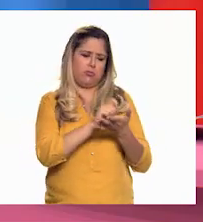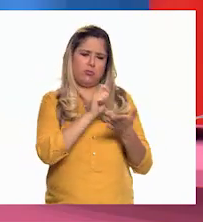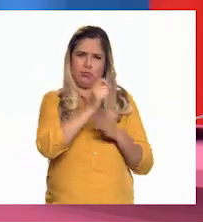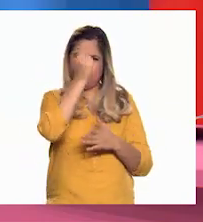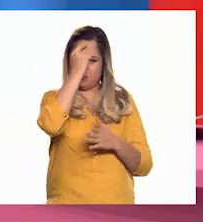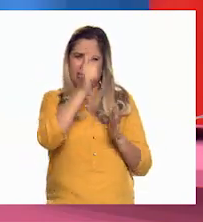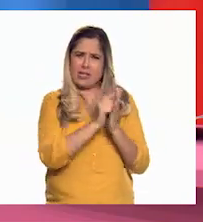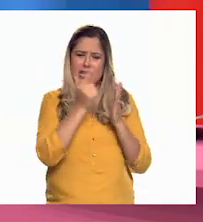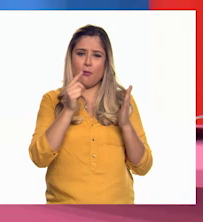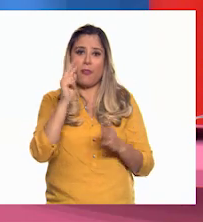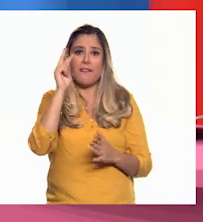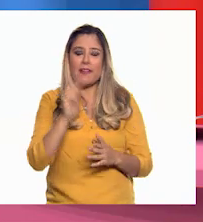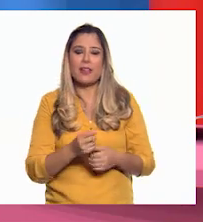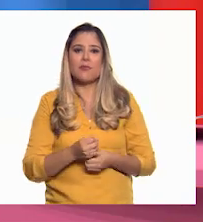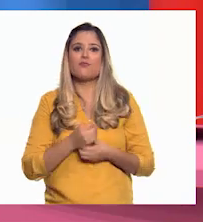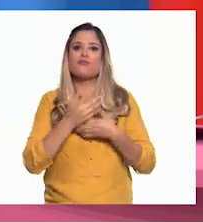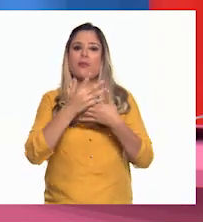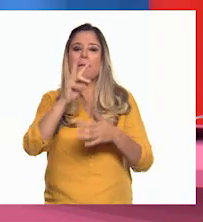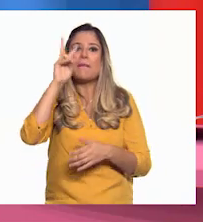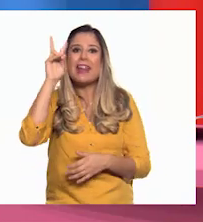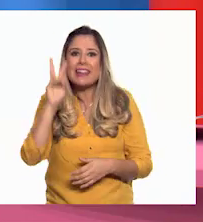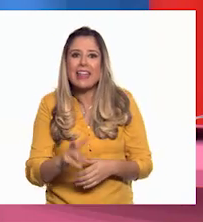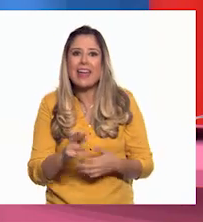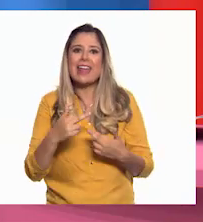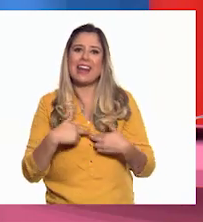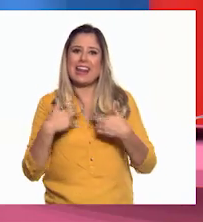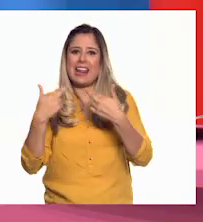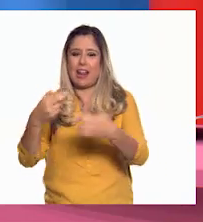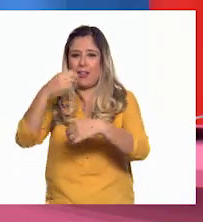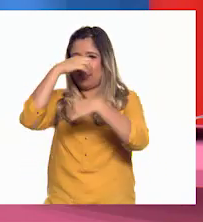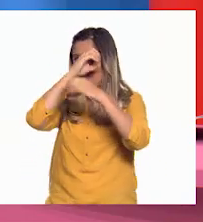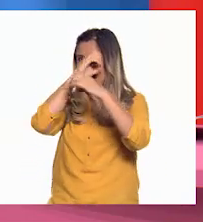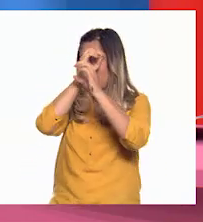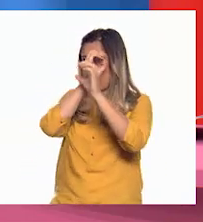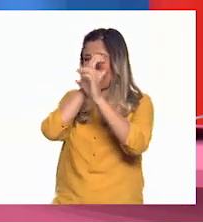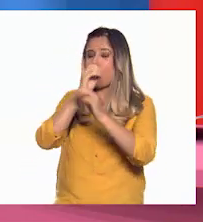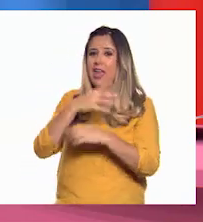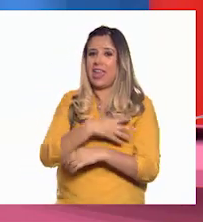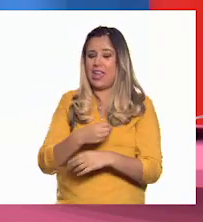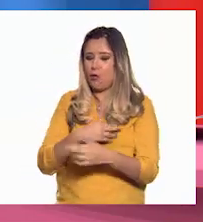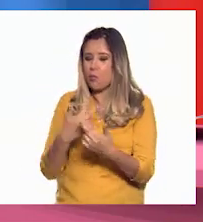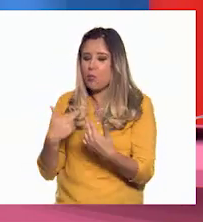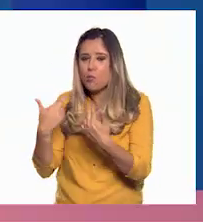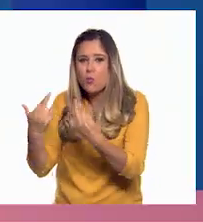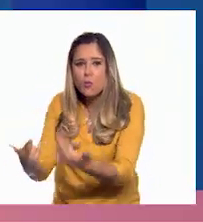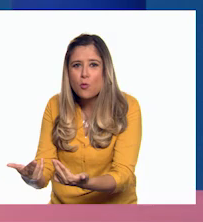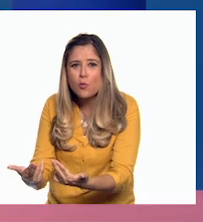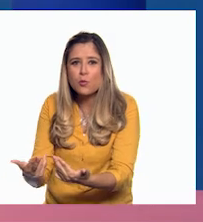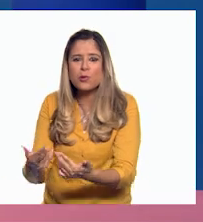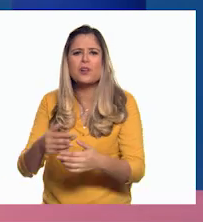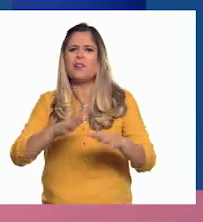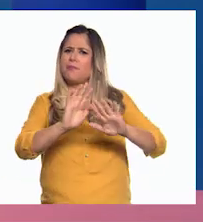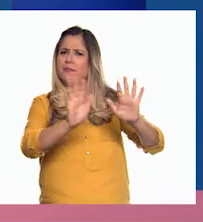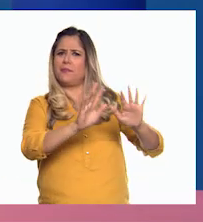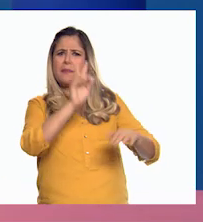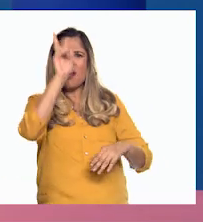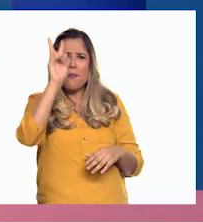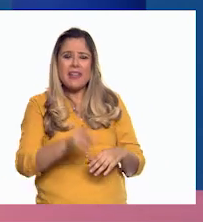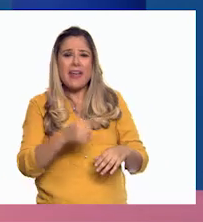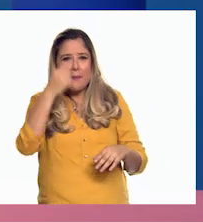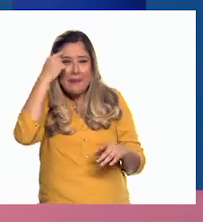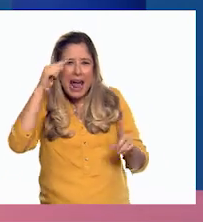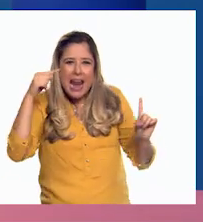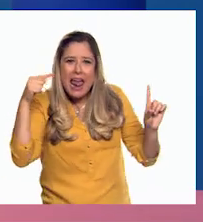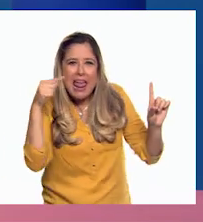realmente le pasó y cuenta que le regaló un telescopio a su hijo y que... Pero en realidad era para